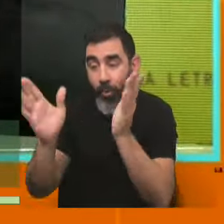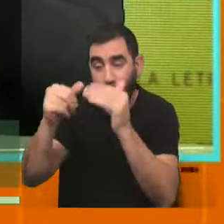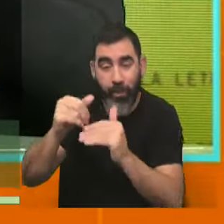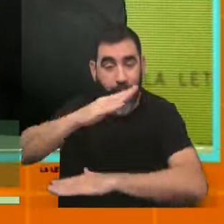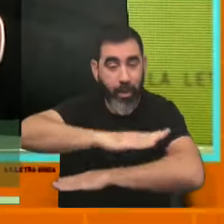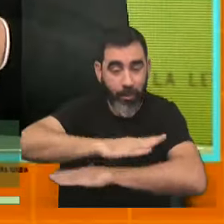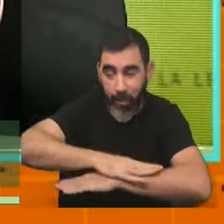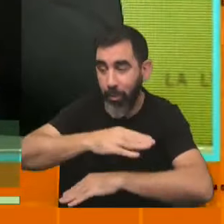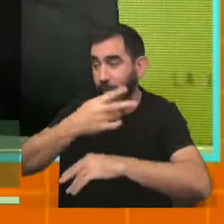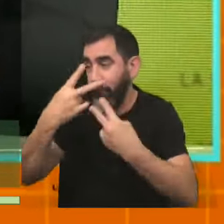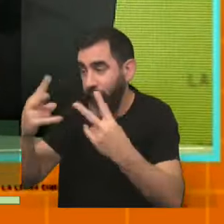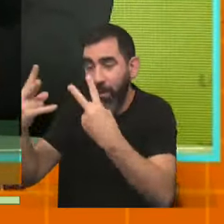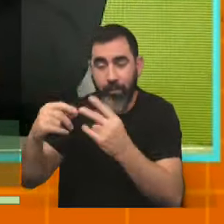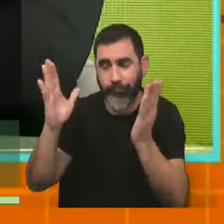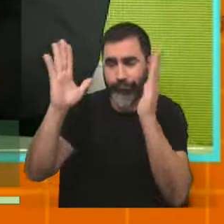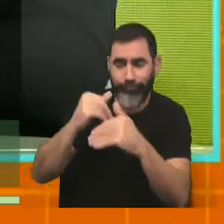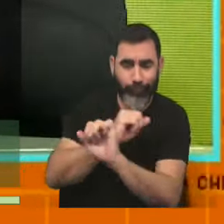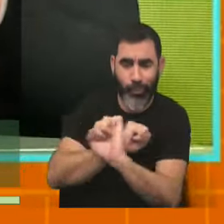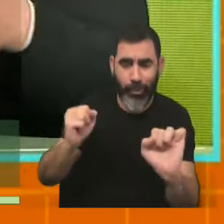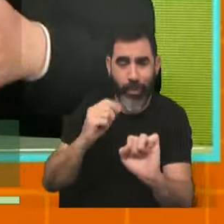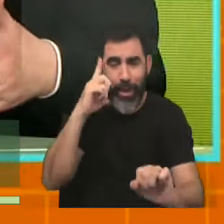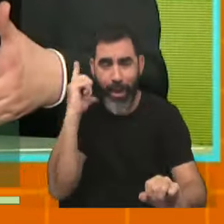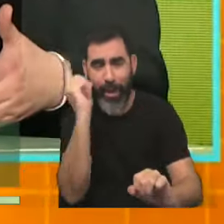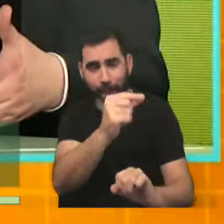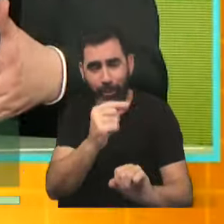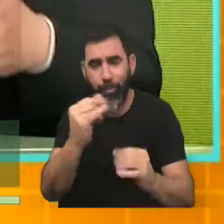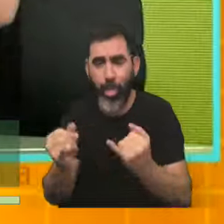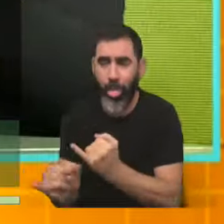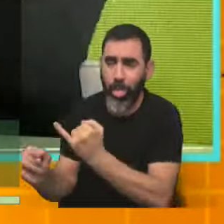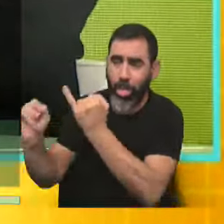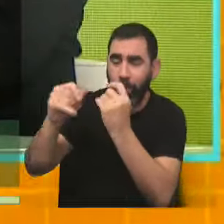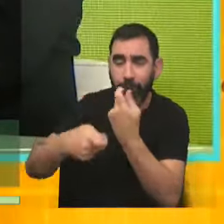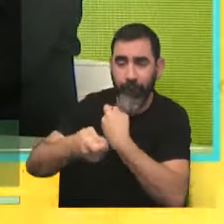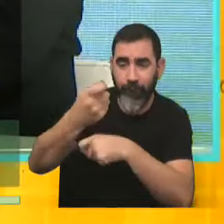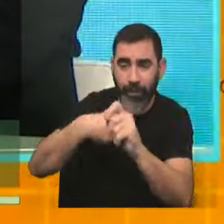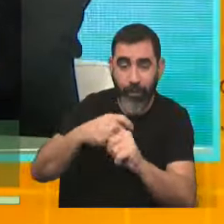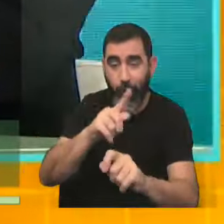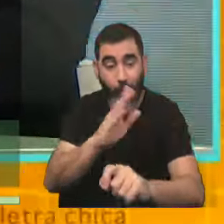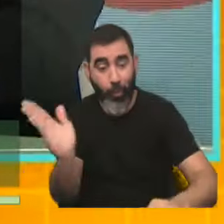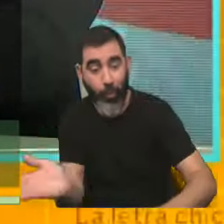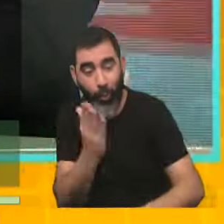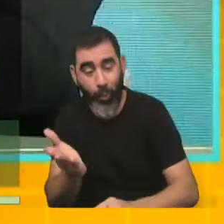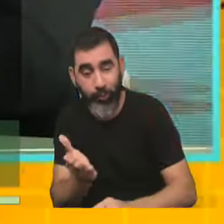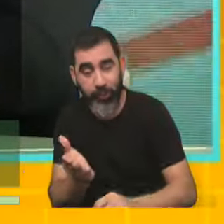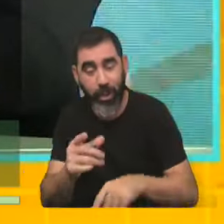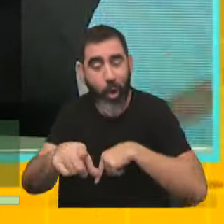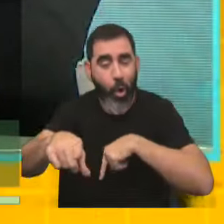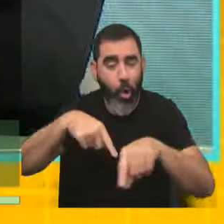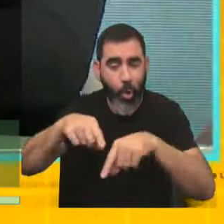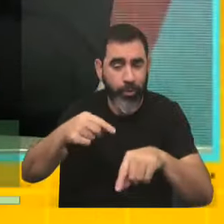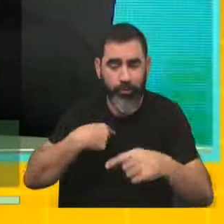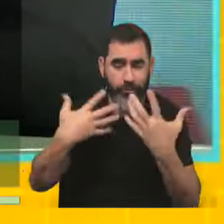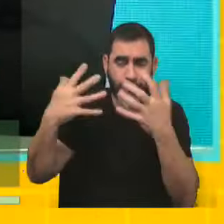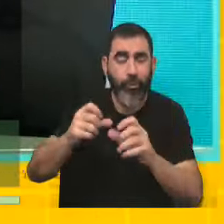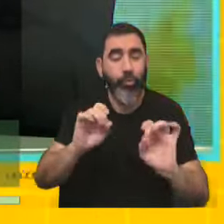trasladar para moverse hí para moverse hasta ahí para perder el día vendiendo ahí porque si no dejan de producir O sea hay toda una logística sobre